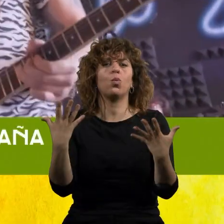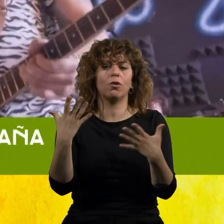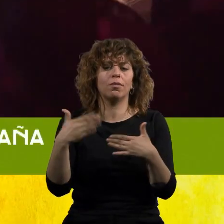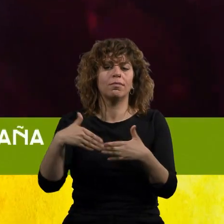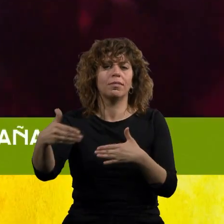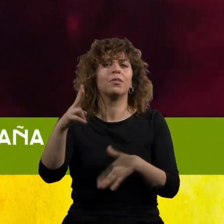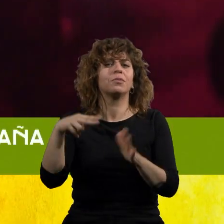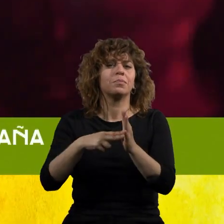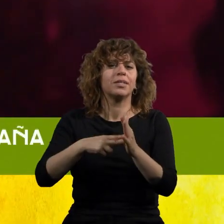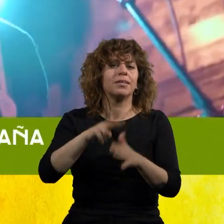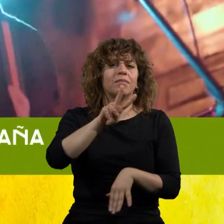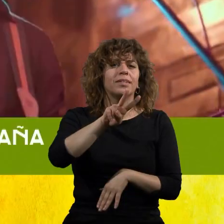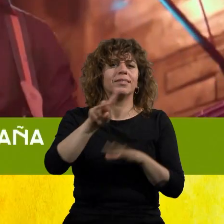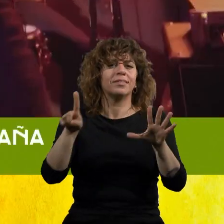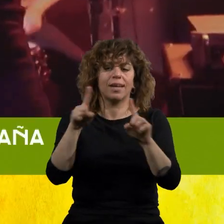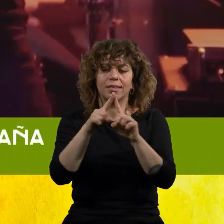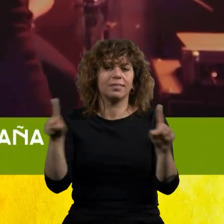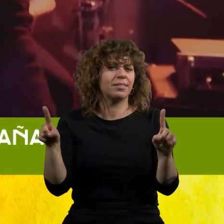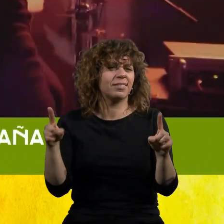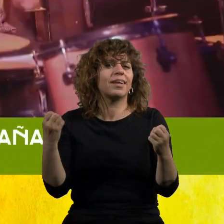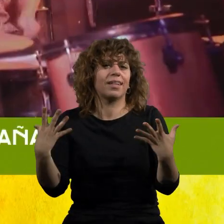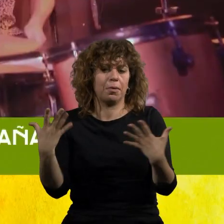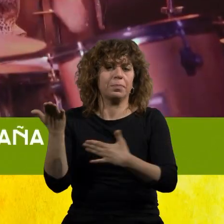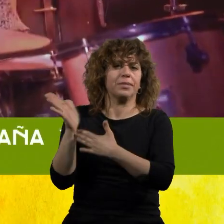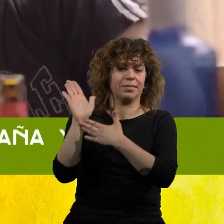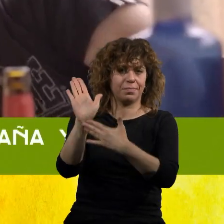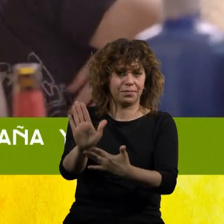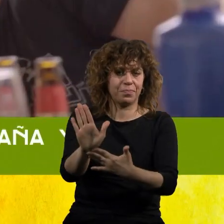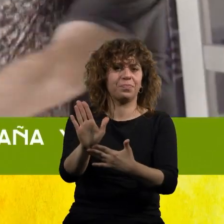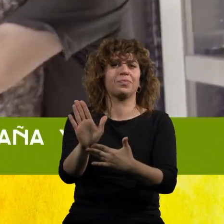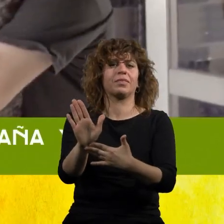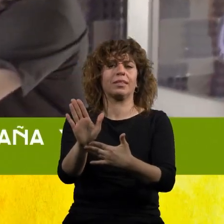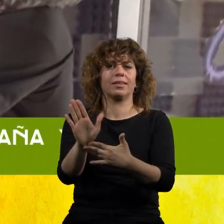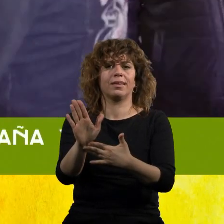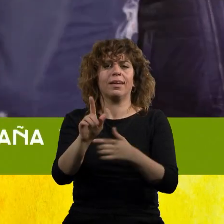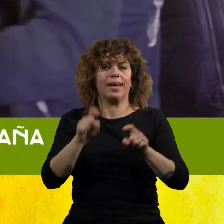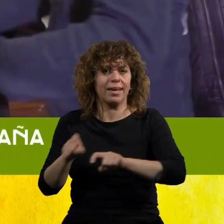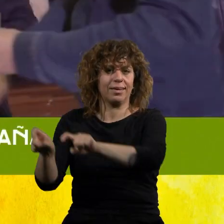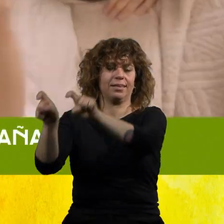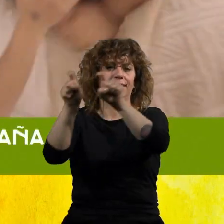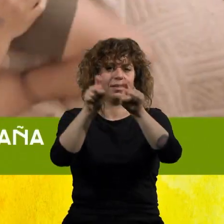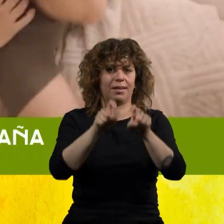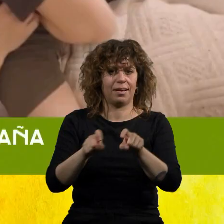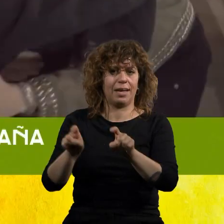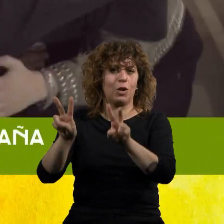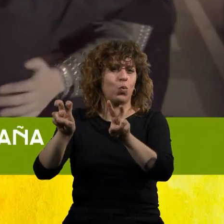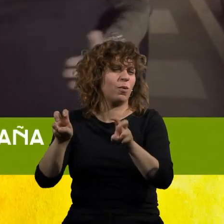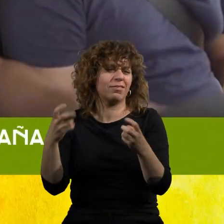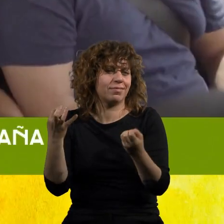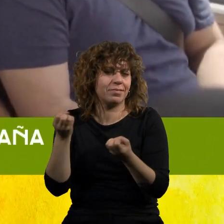este 2026, aparte de, bueno, la presentación y la gira de este nuevo disco?